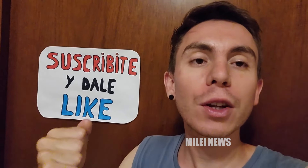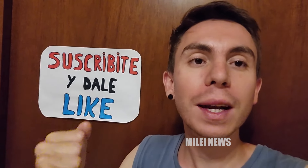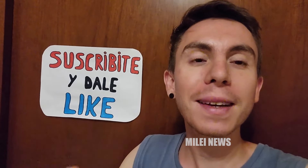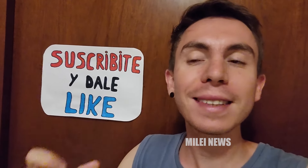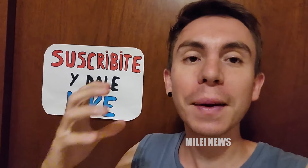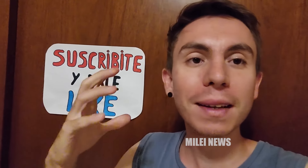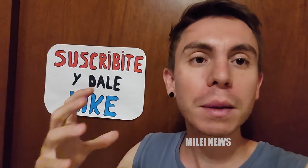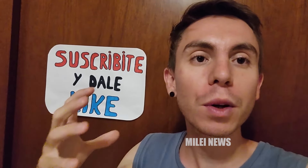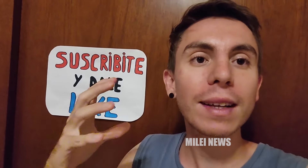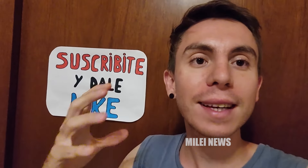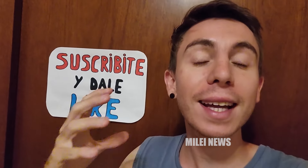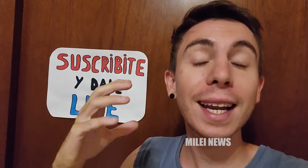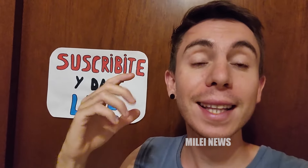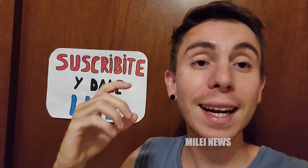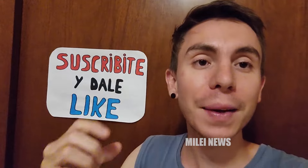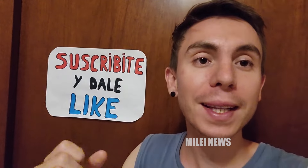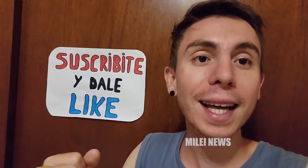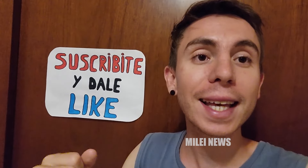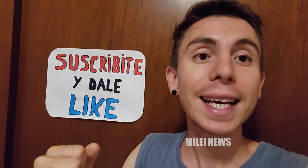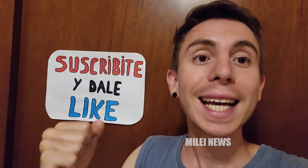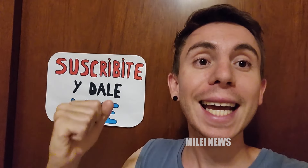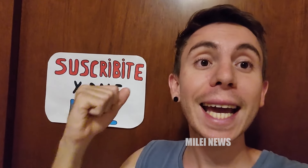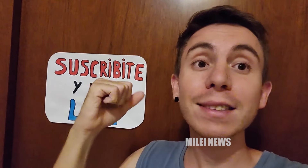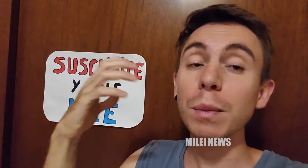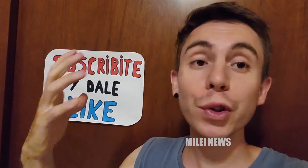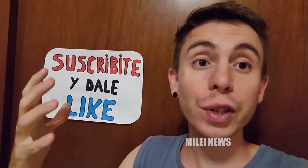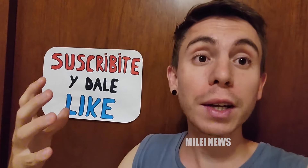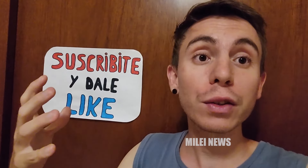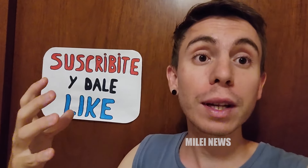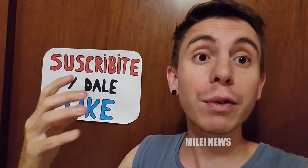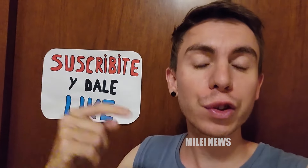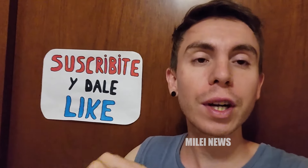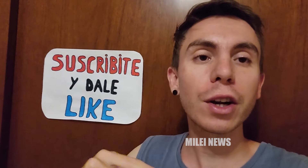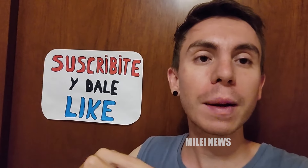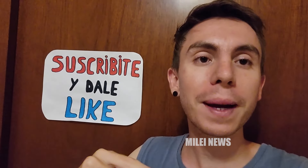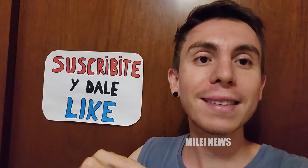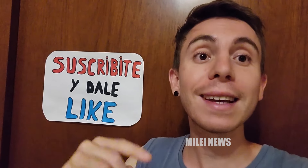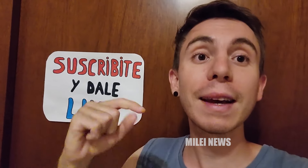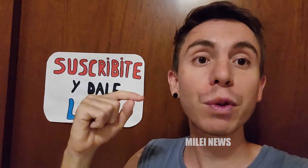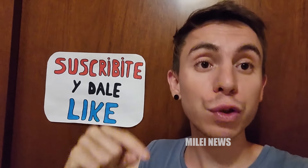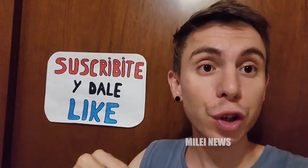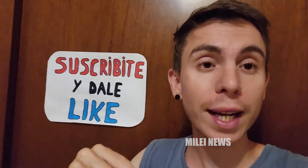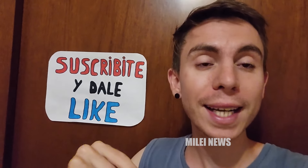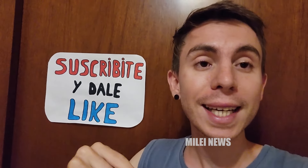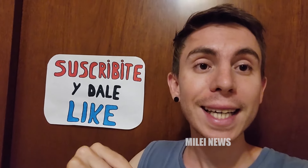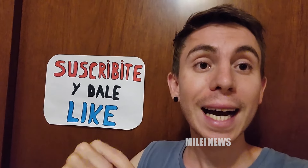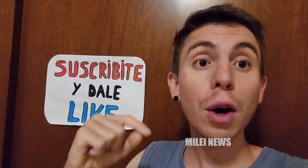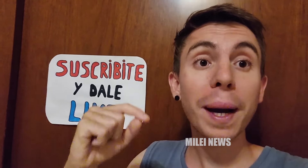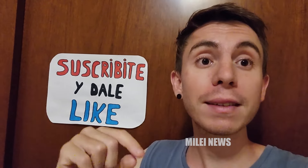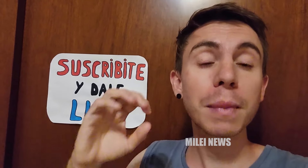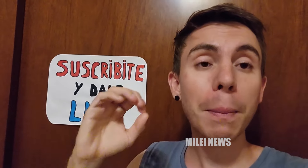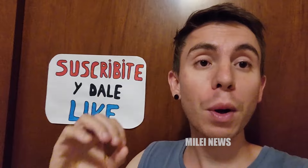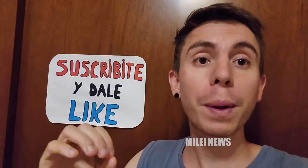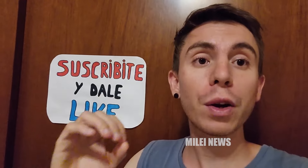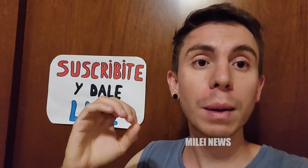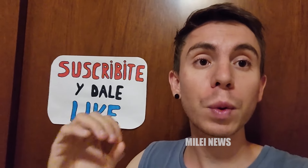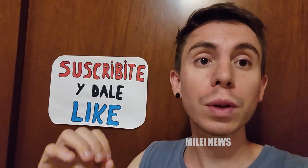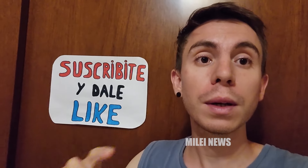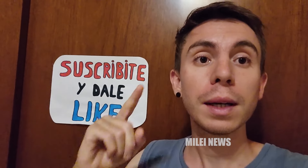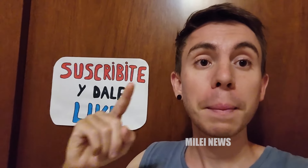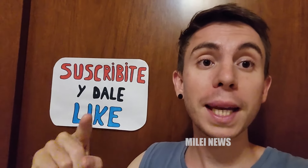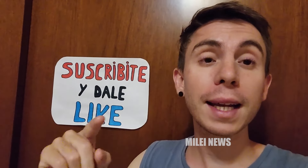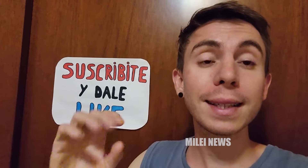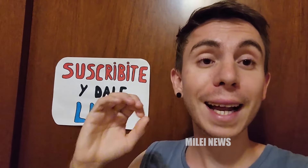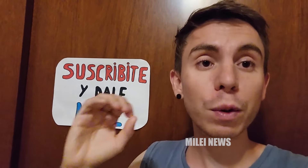mundial otra vez y abracemos las ideas de la libertad que hace muchos años le funcionaron al país y le funcionan a los países más prósperos del